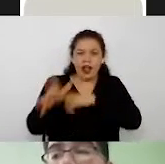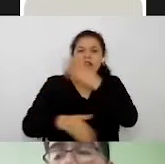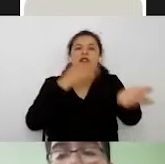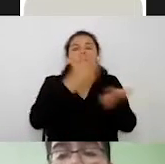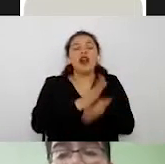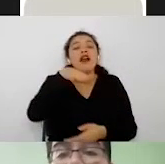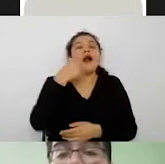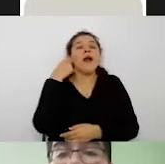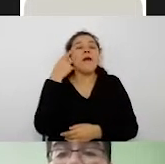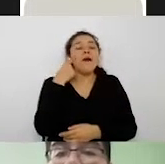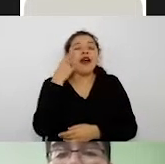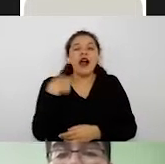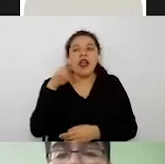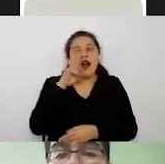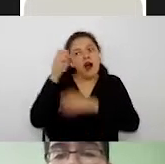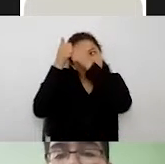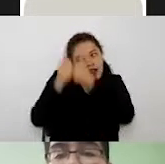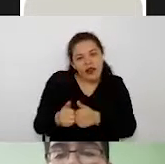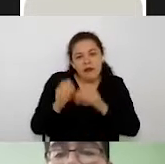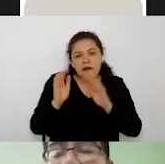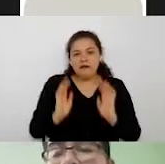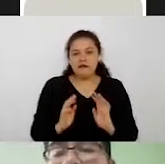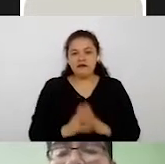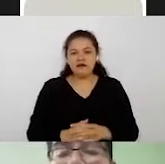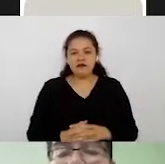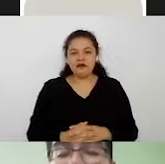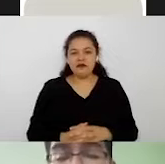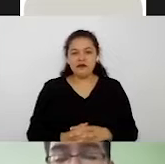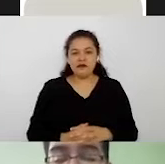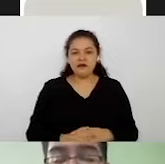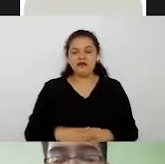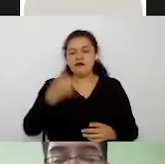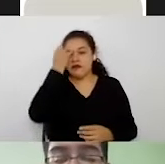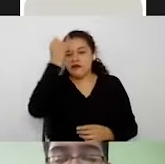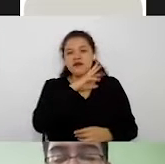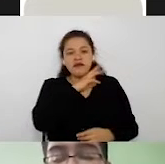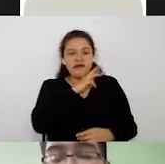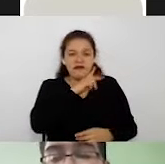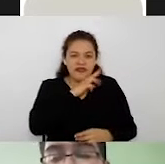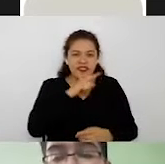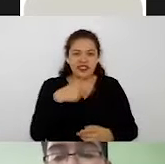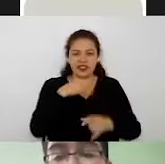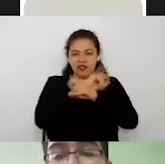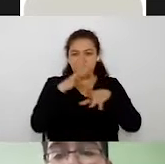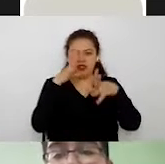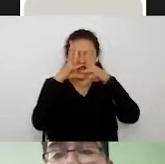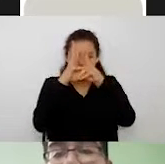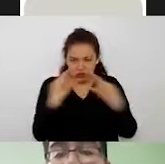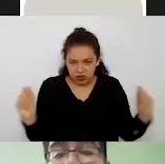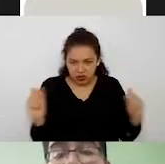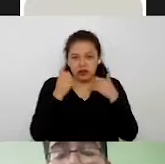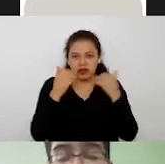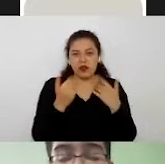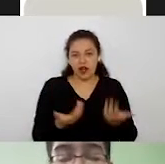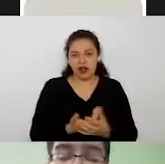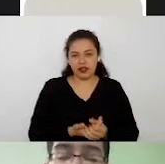qué? Pues yo lo vi que se quedó. Entonces, imagínense la preocupación y la desinformación que estamos otorgando y